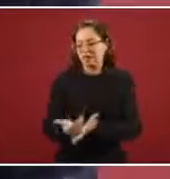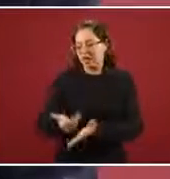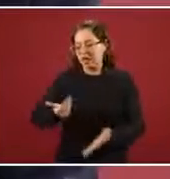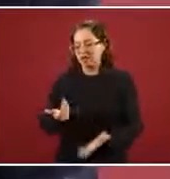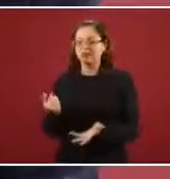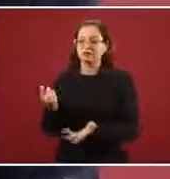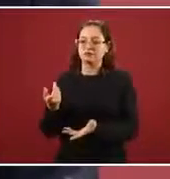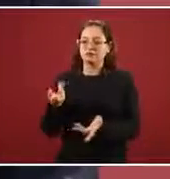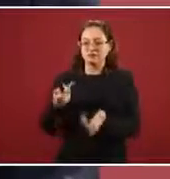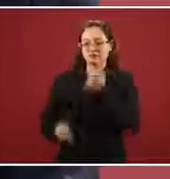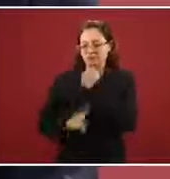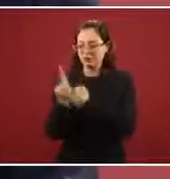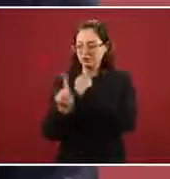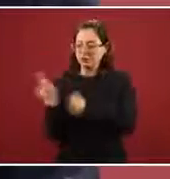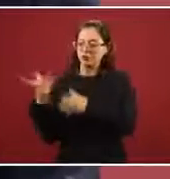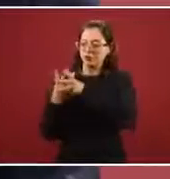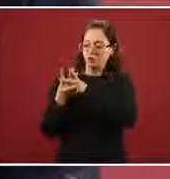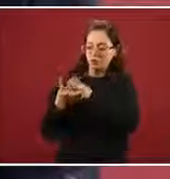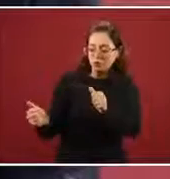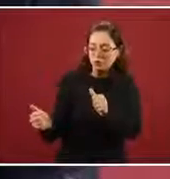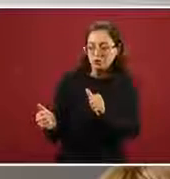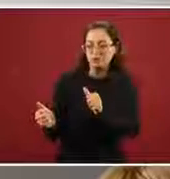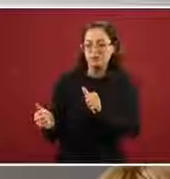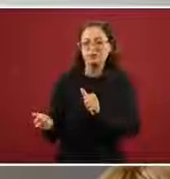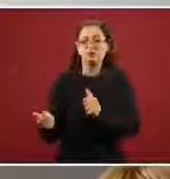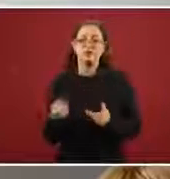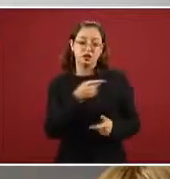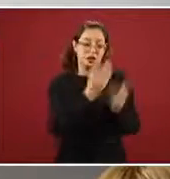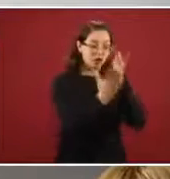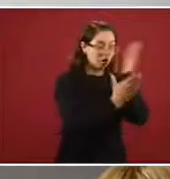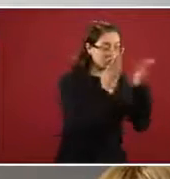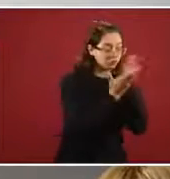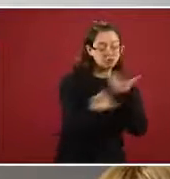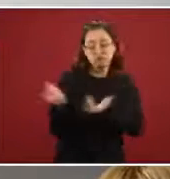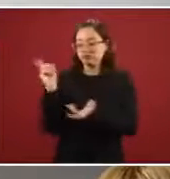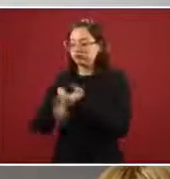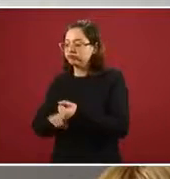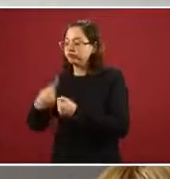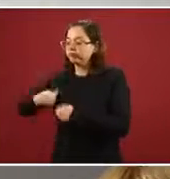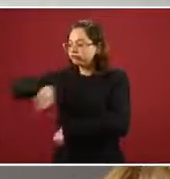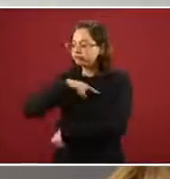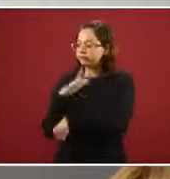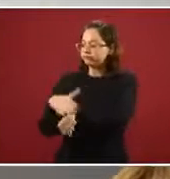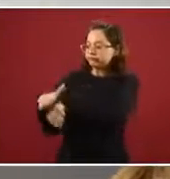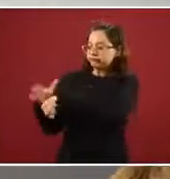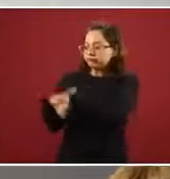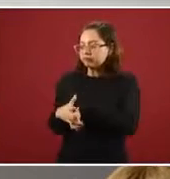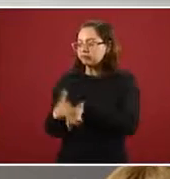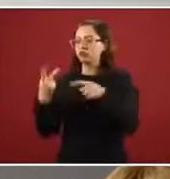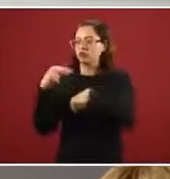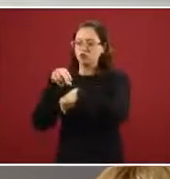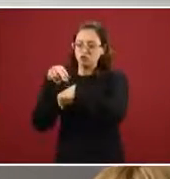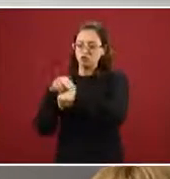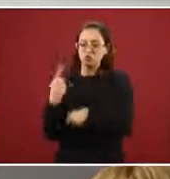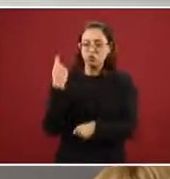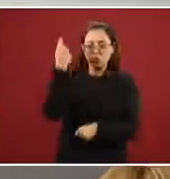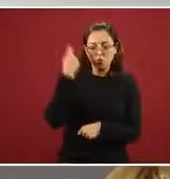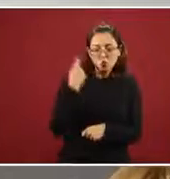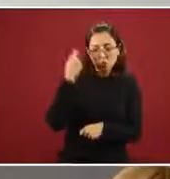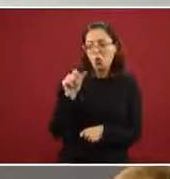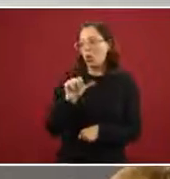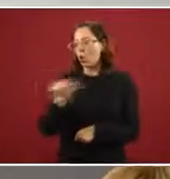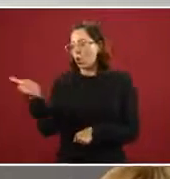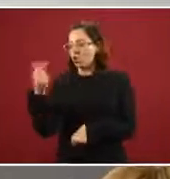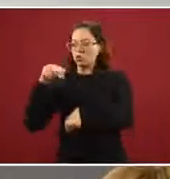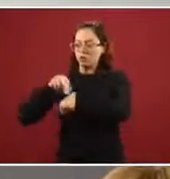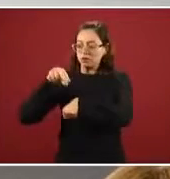problema del país. En tanto, estamos convocando a jubilados, a muchos médicos que